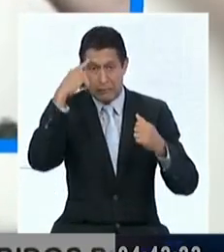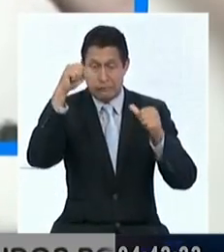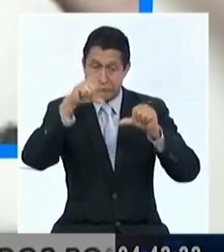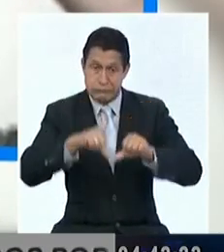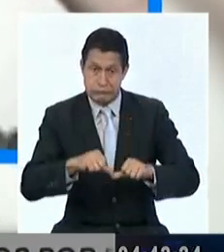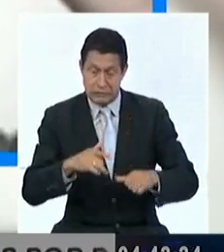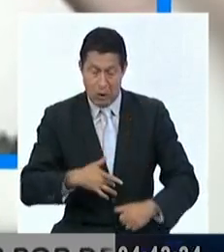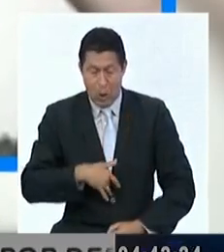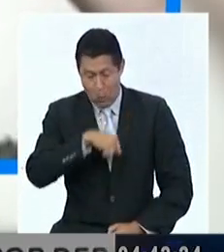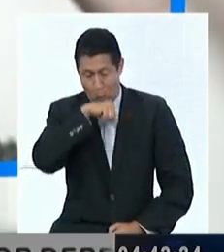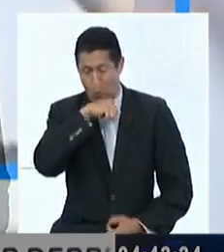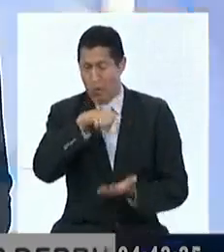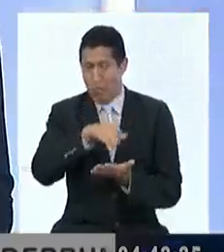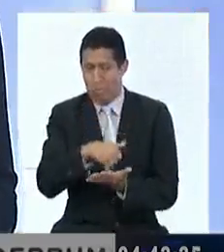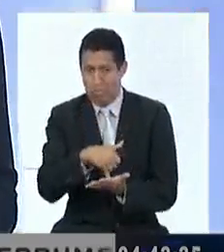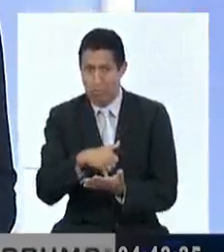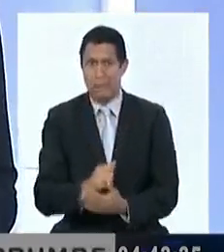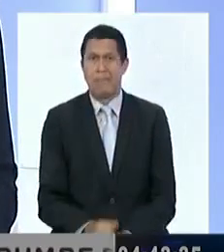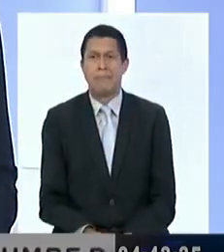autoestima